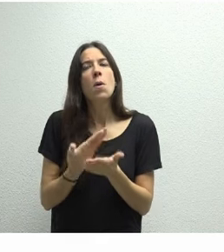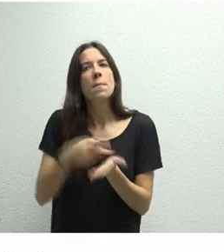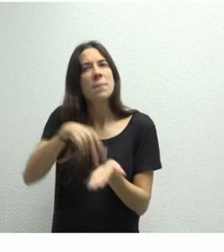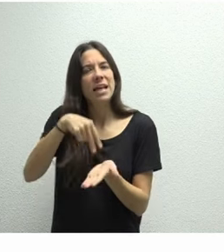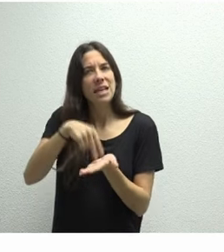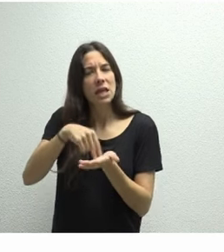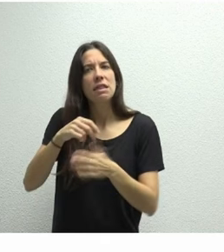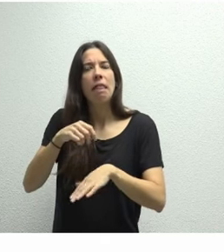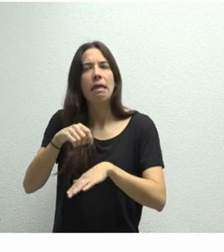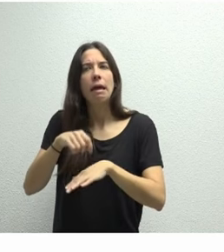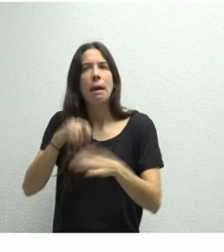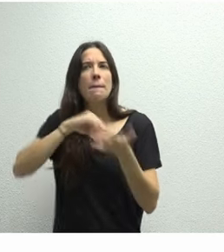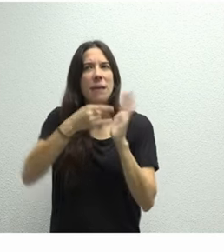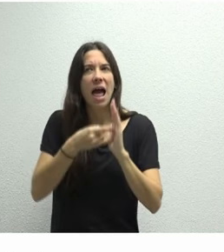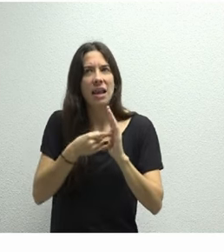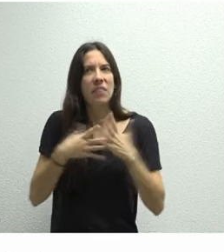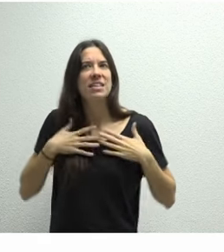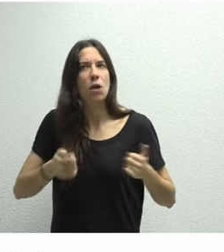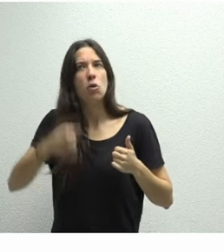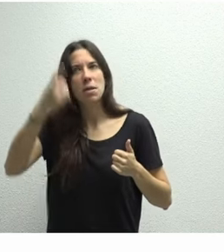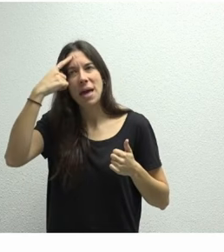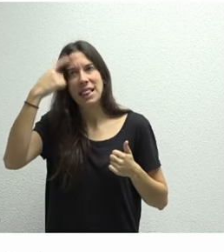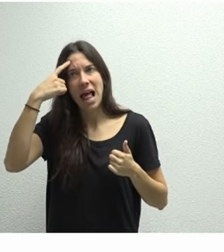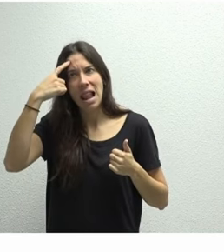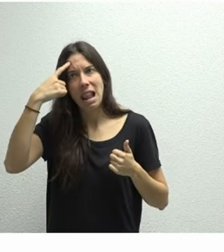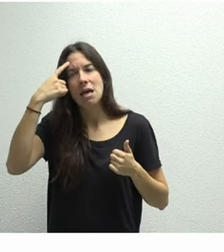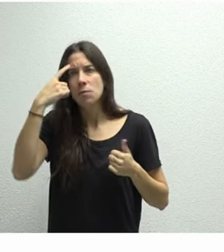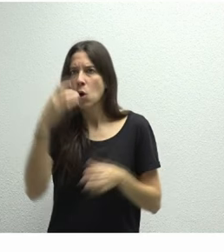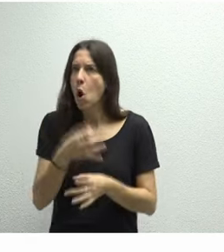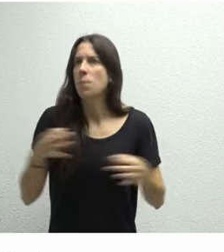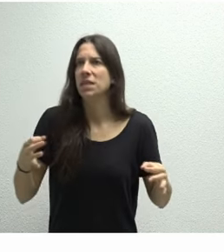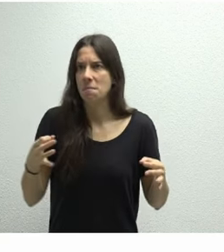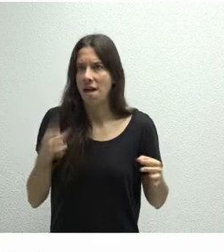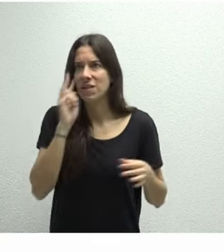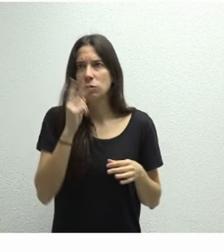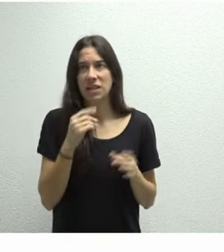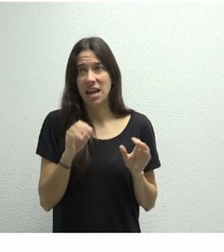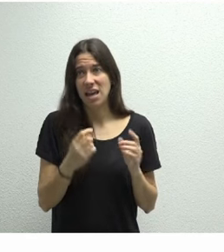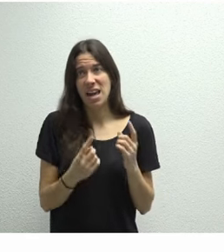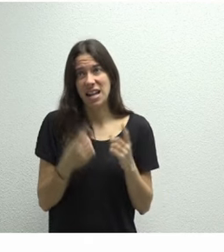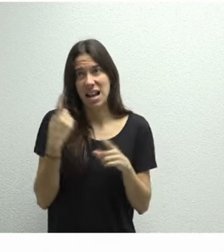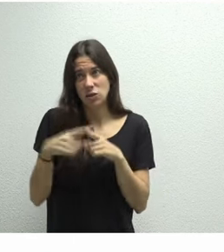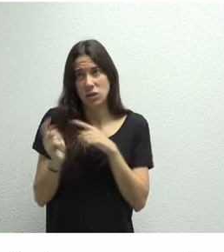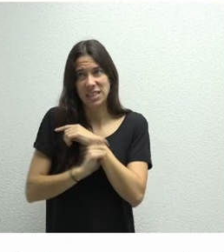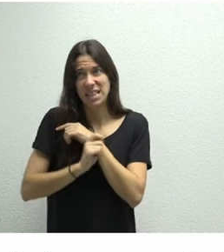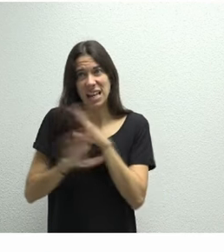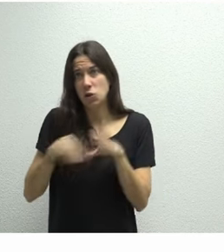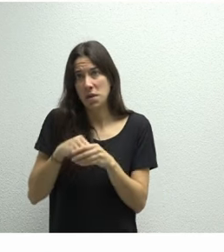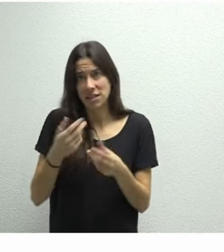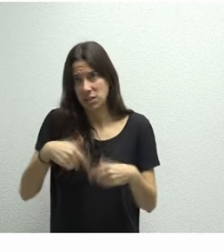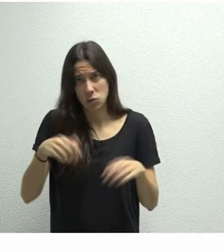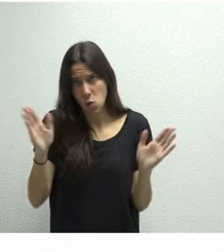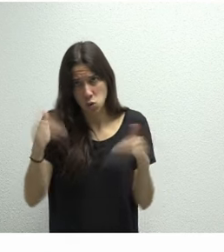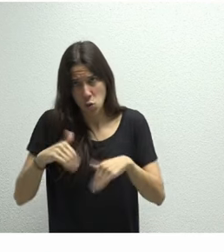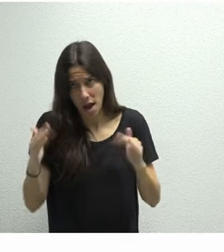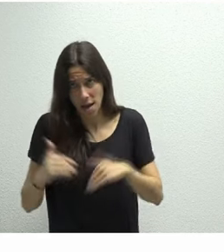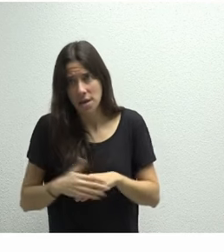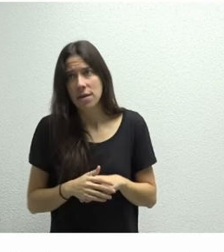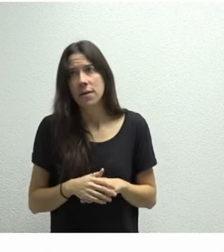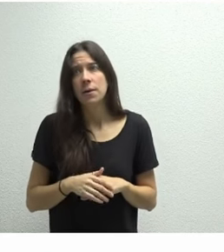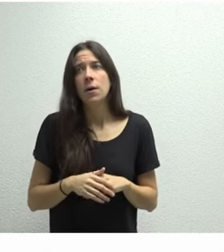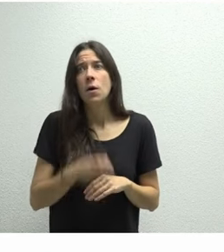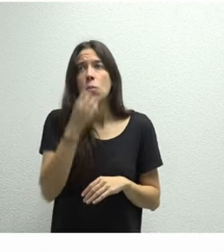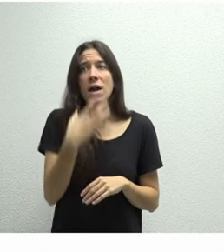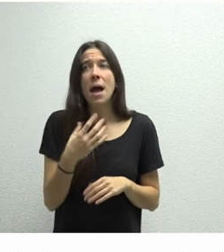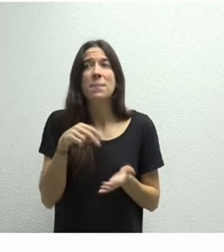Mental nula o escasa aplicación de las estrategias incluidas buena presencia en los planes de elevada complejidad nula